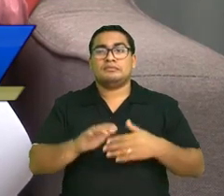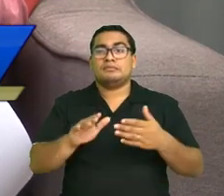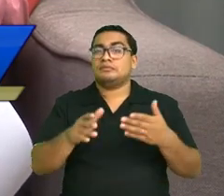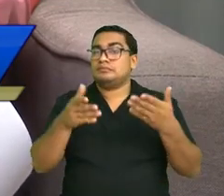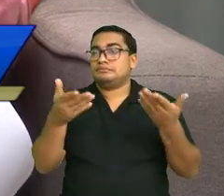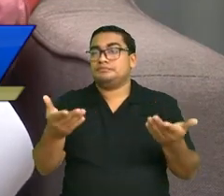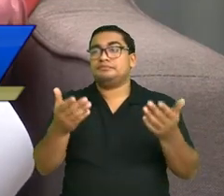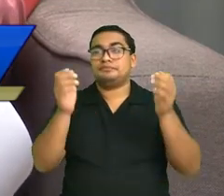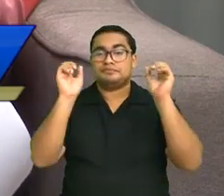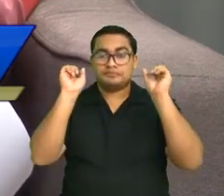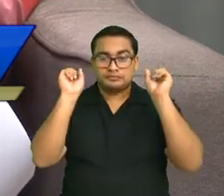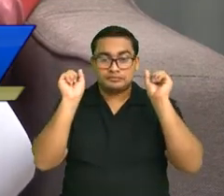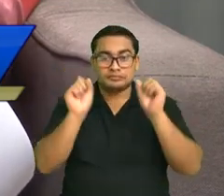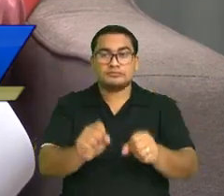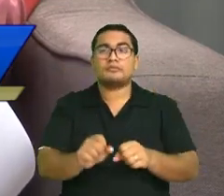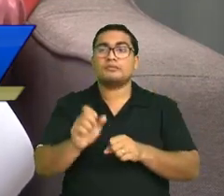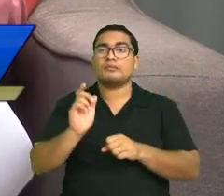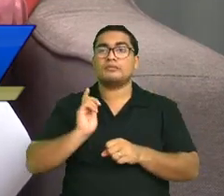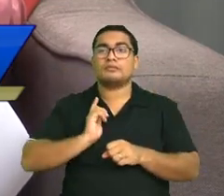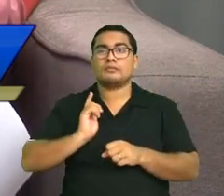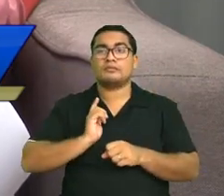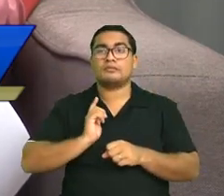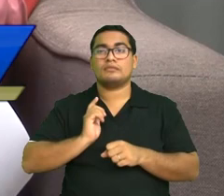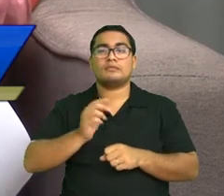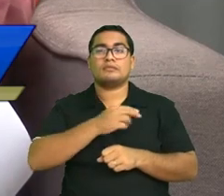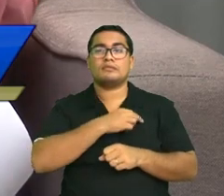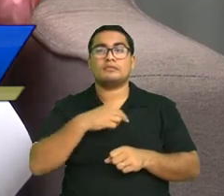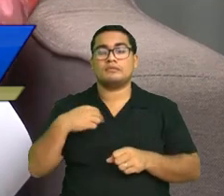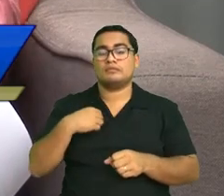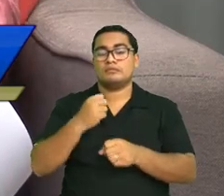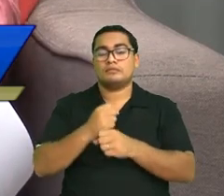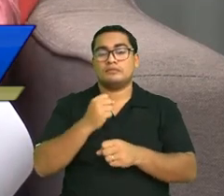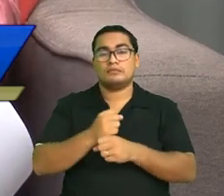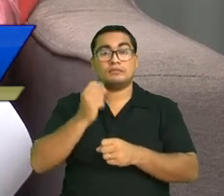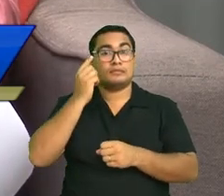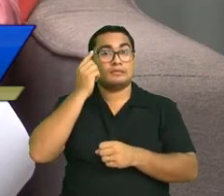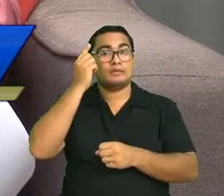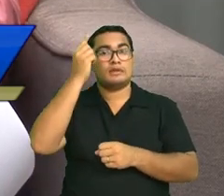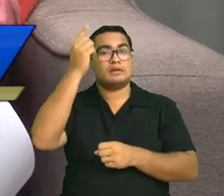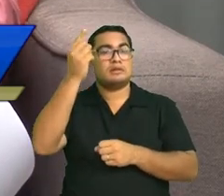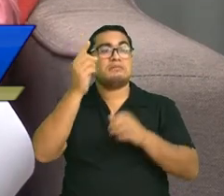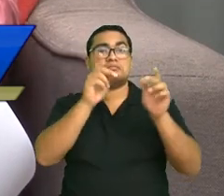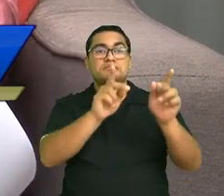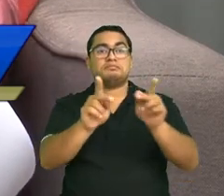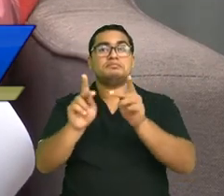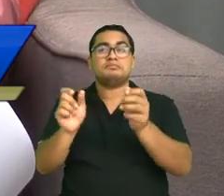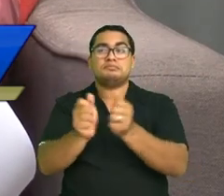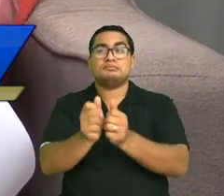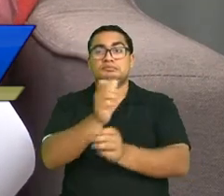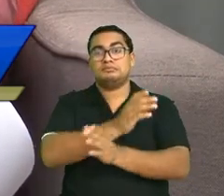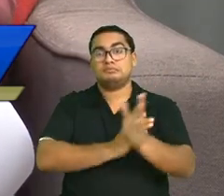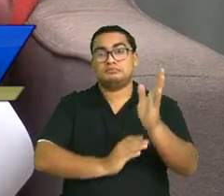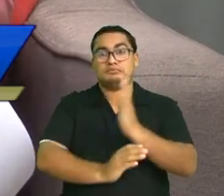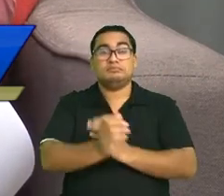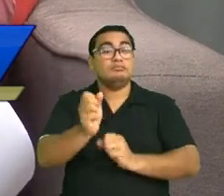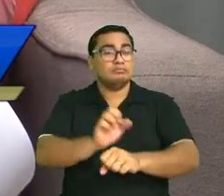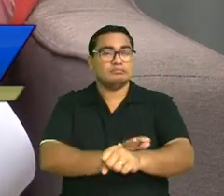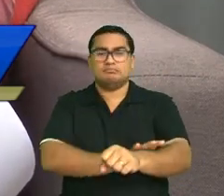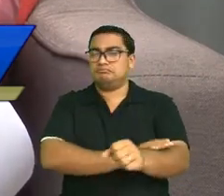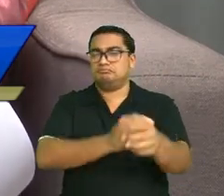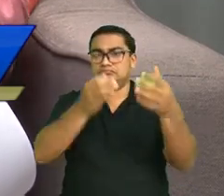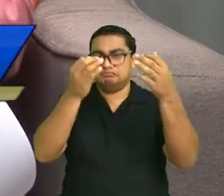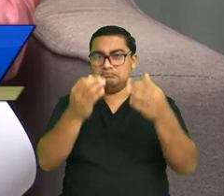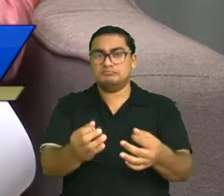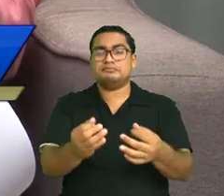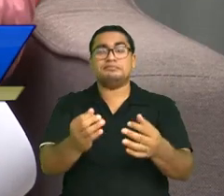pueda tener la oportunidad de desarrollarse y sentirse útil, ¿verdad? Claro. Y sobre todo que la familia y